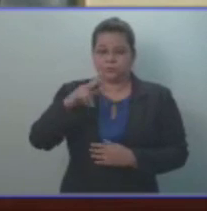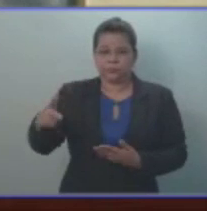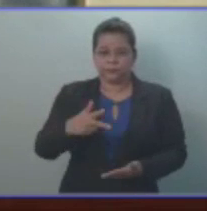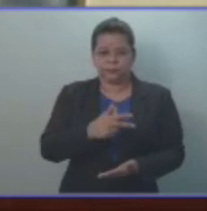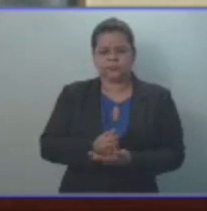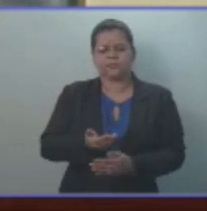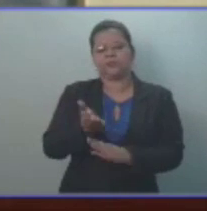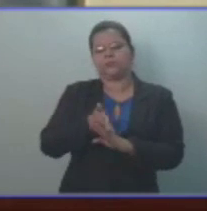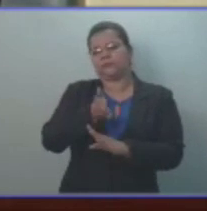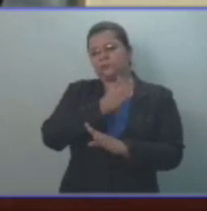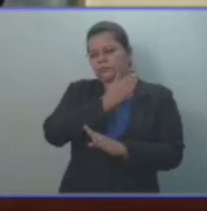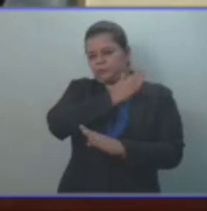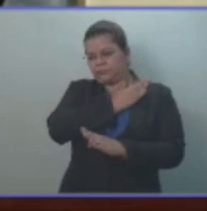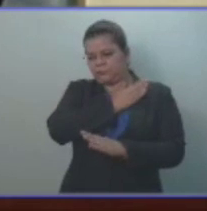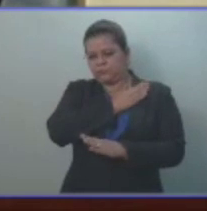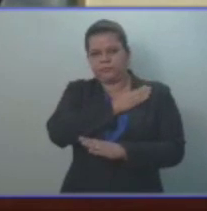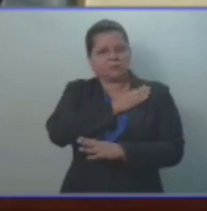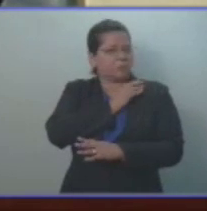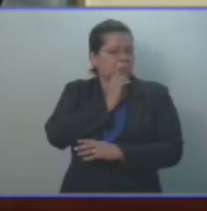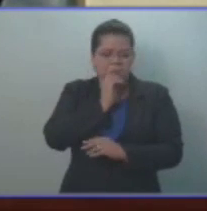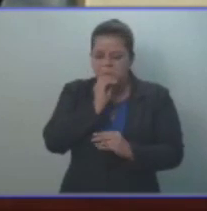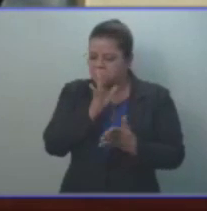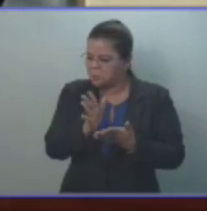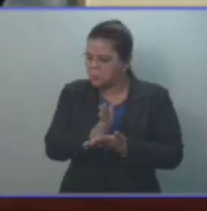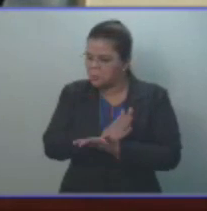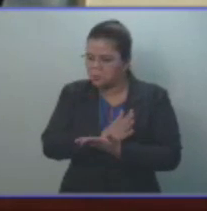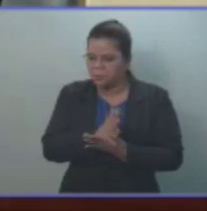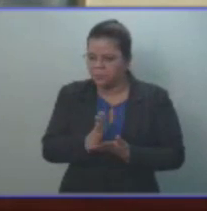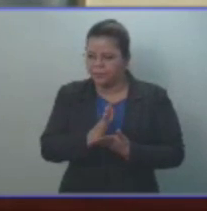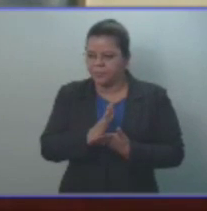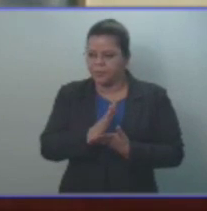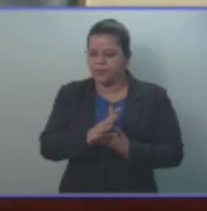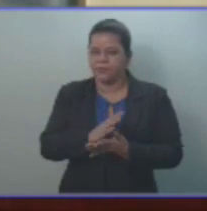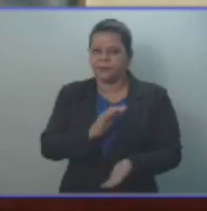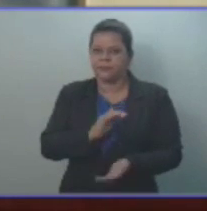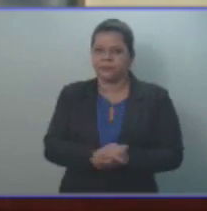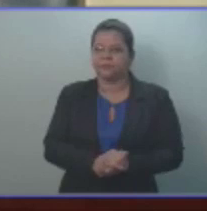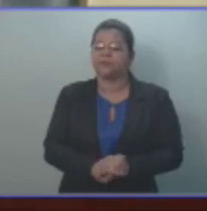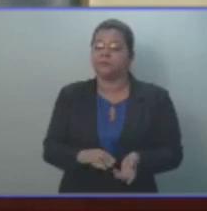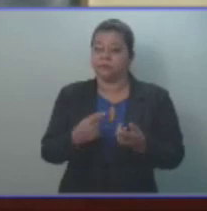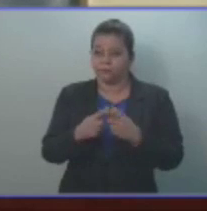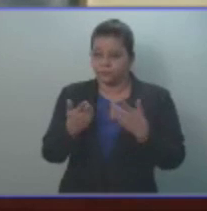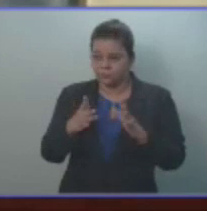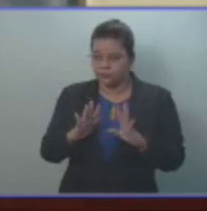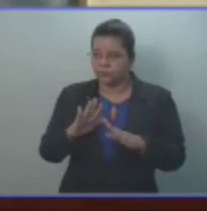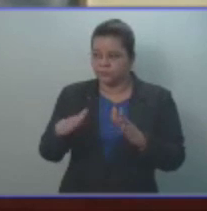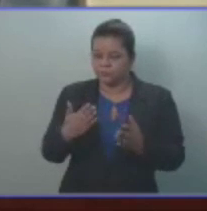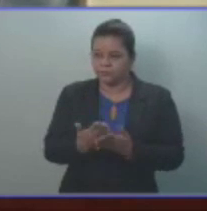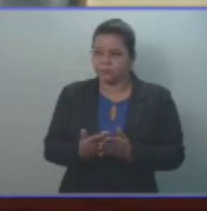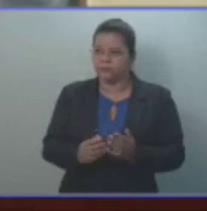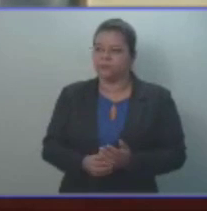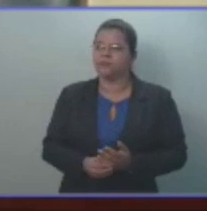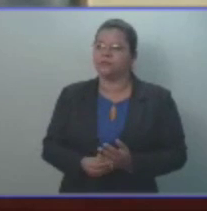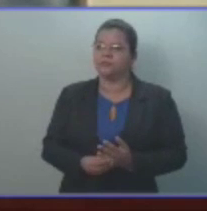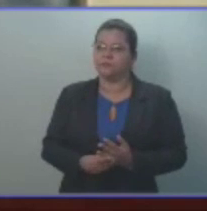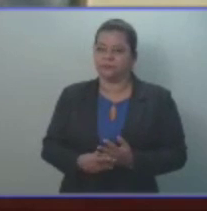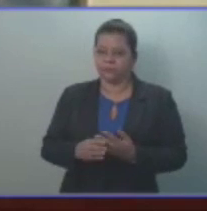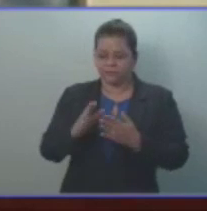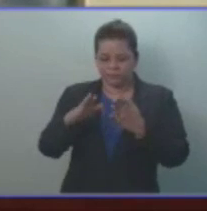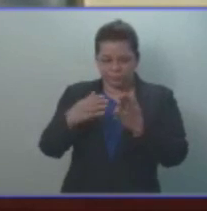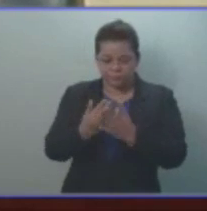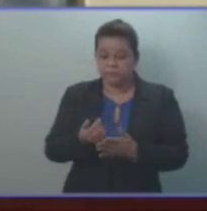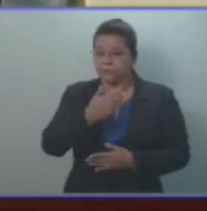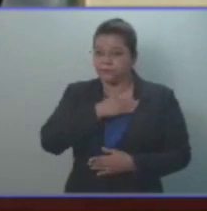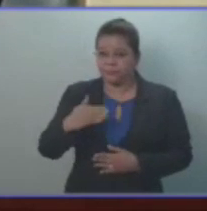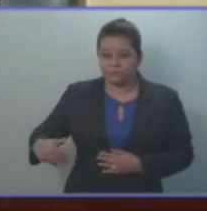oportunidad no fue contestada. Y en razón de ello le pedí, y yo precisamente a la señora